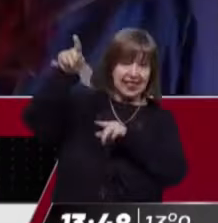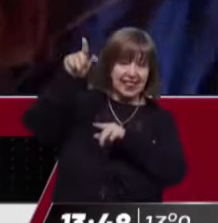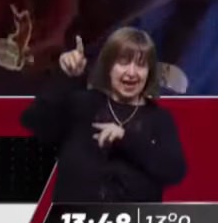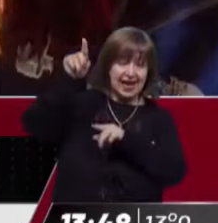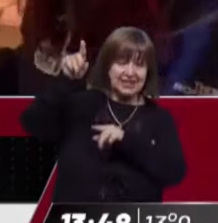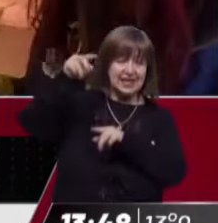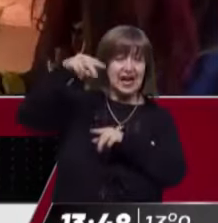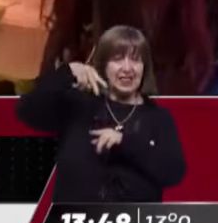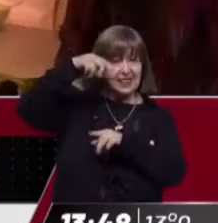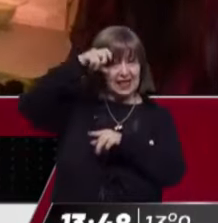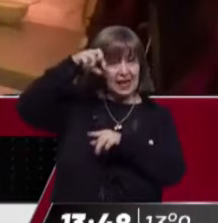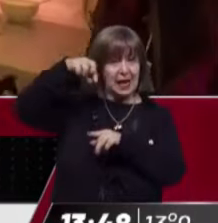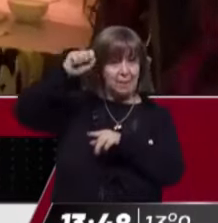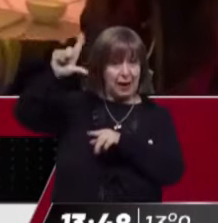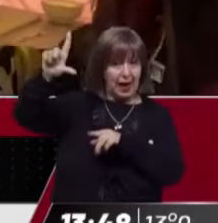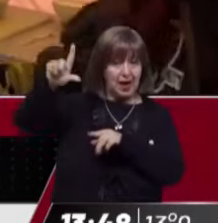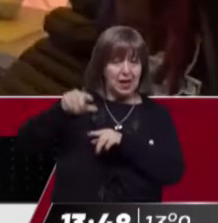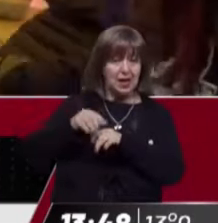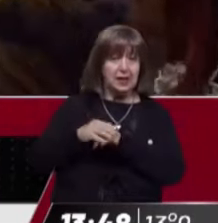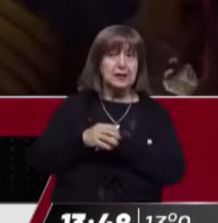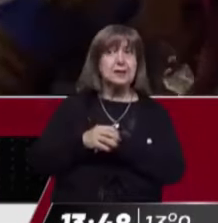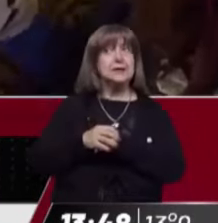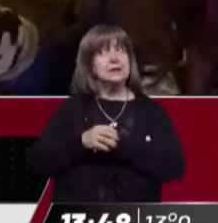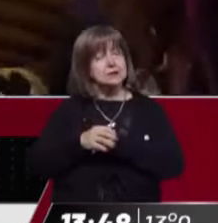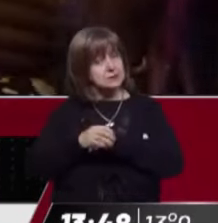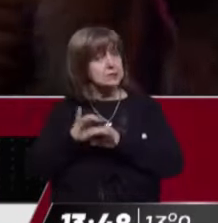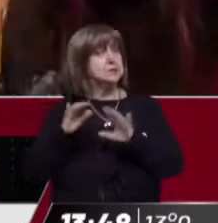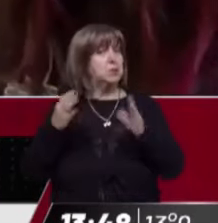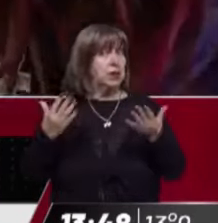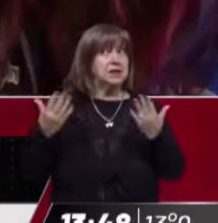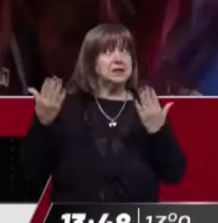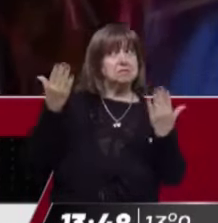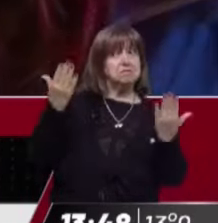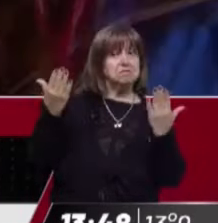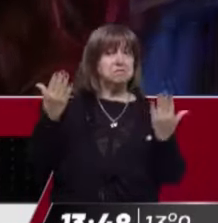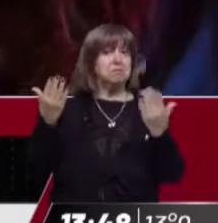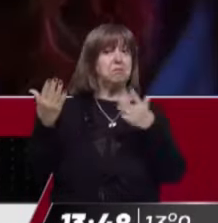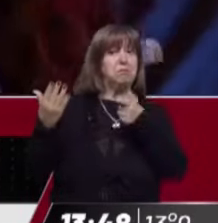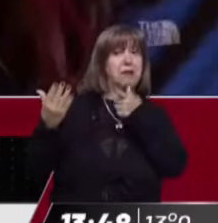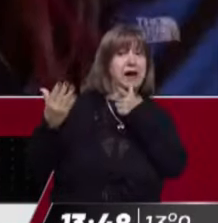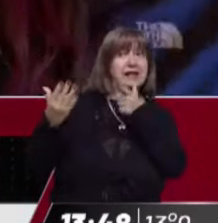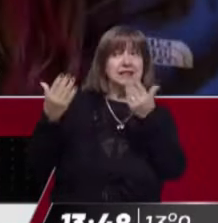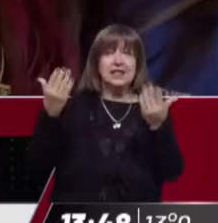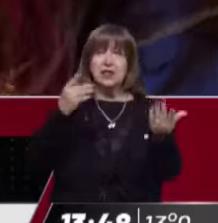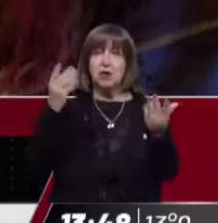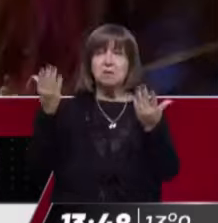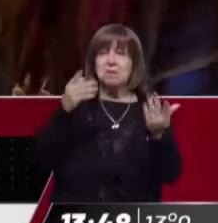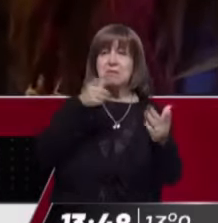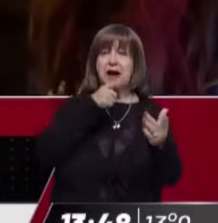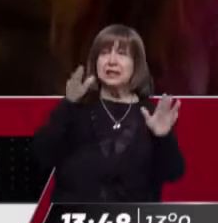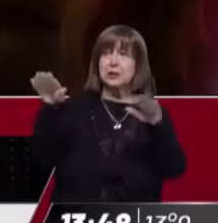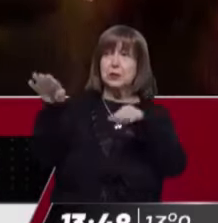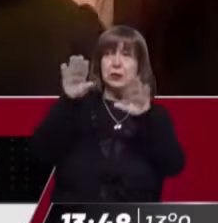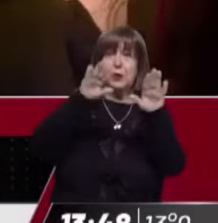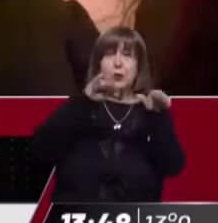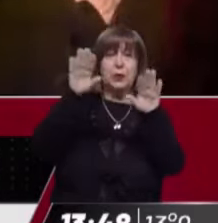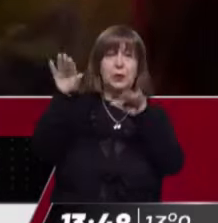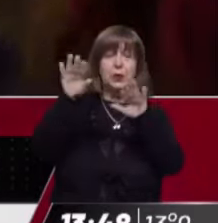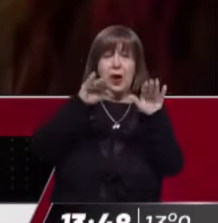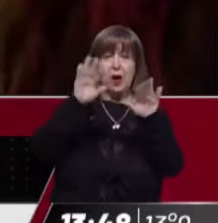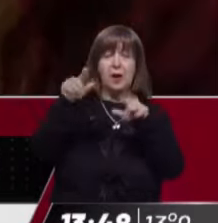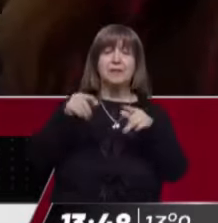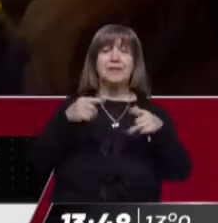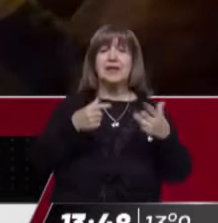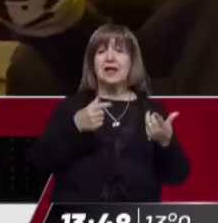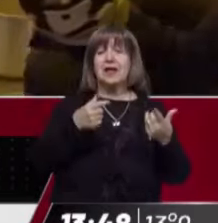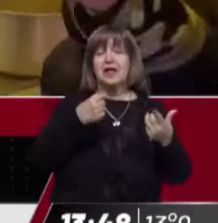acá, ¿que hay un parecido? Puede ser que haya un parecido, sí, creo que sí. Más que nada por lo verde que hay acá, si vamos a